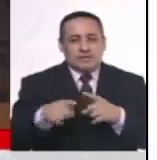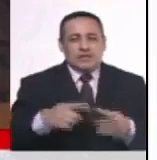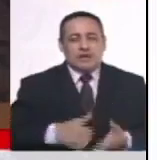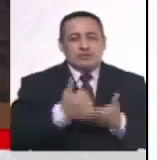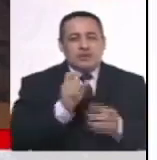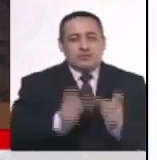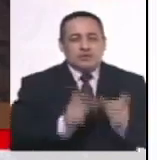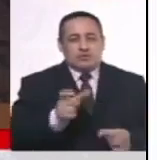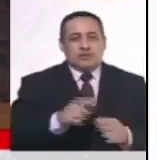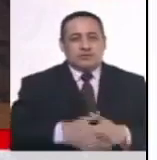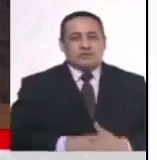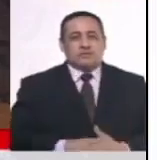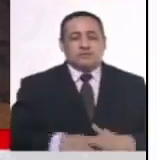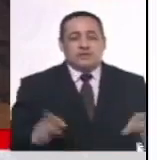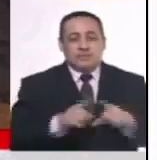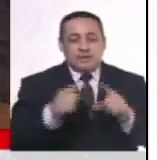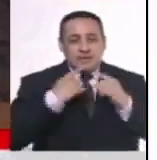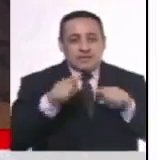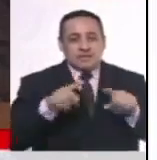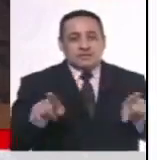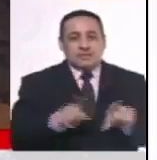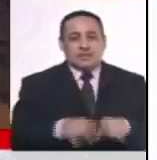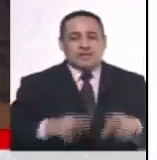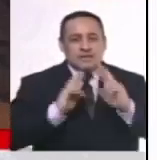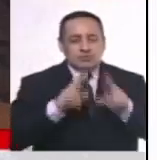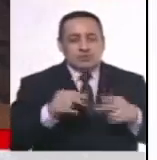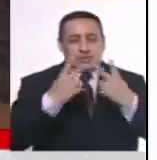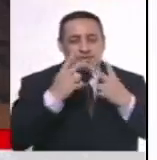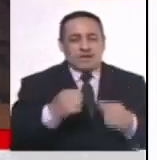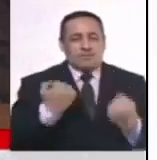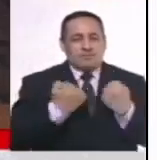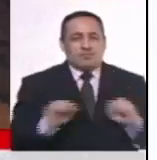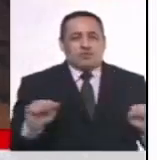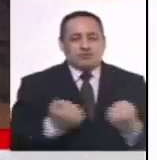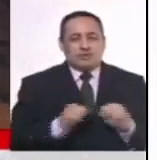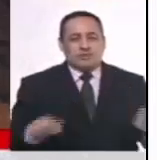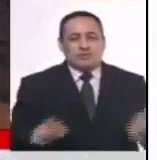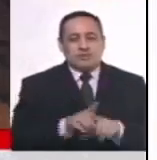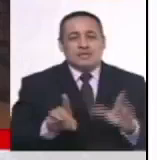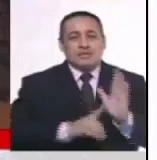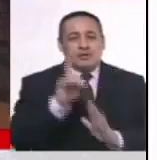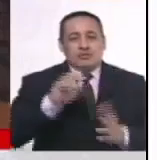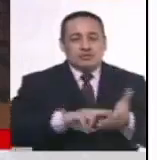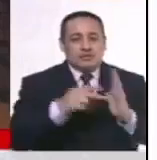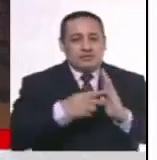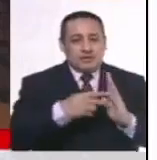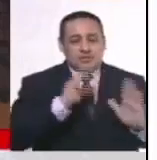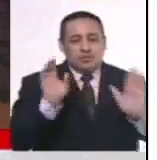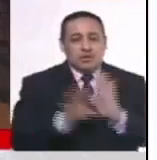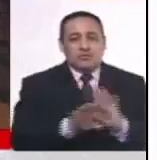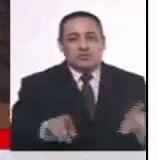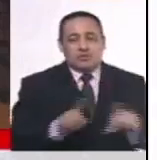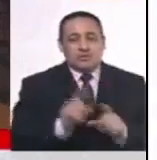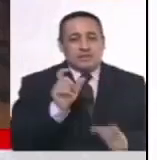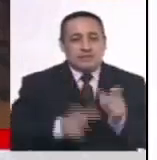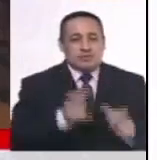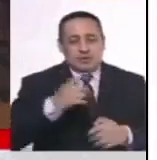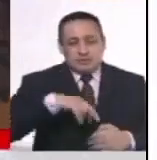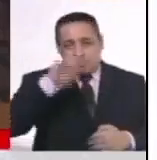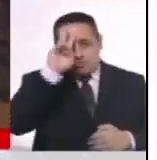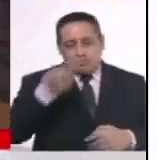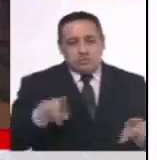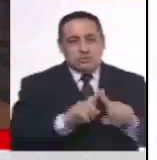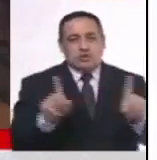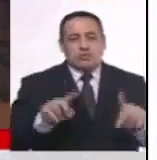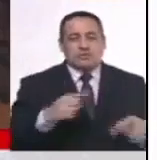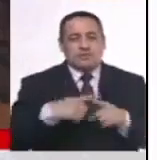la población. Es así que resulta imposible el desarrollo significativo de un país sin